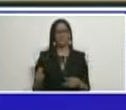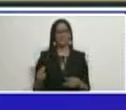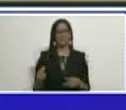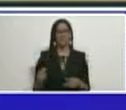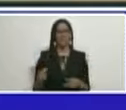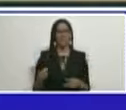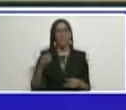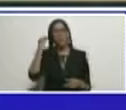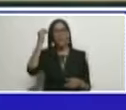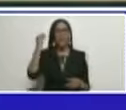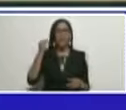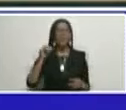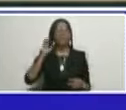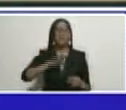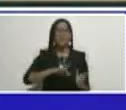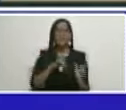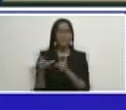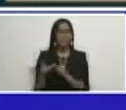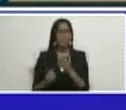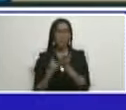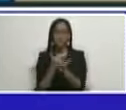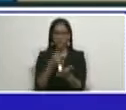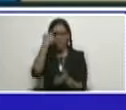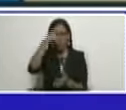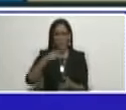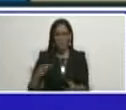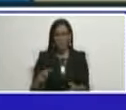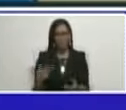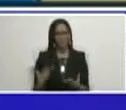¿Ustedes creen que ellos están preparados para ayudar al pueblo?